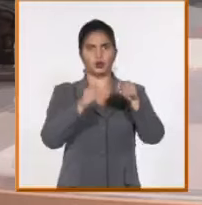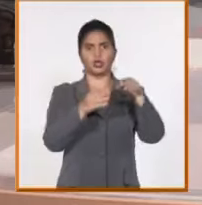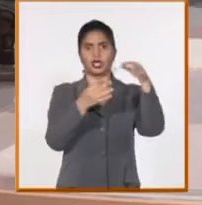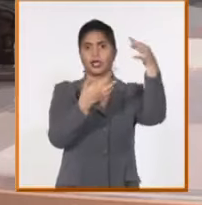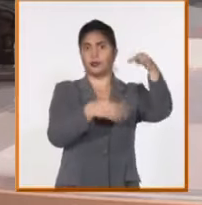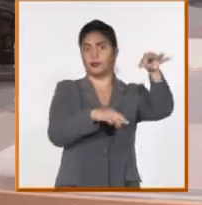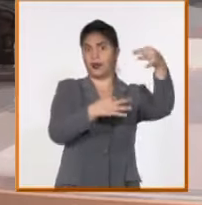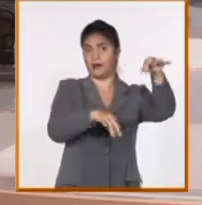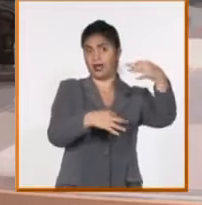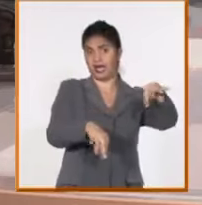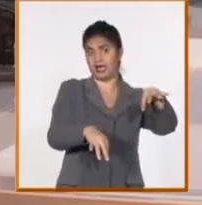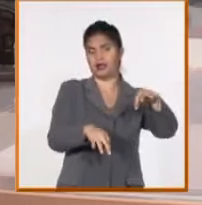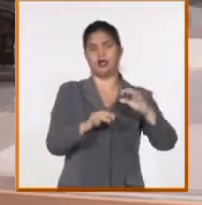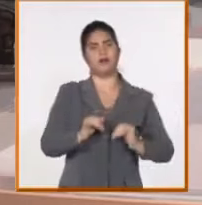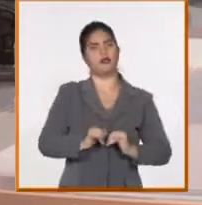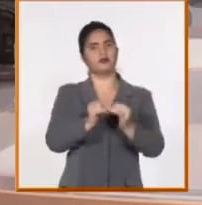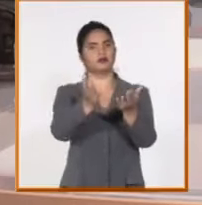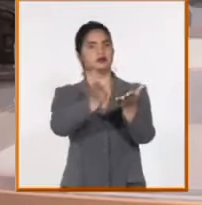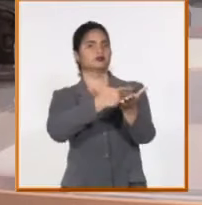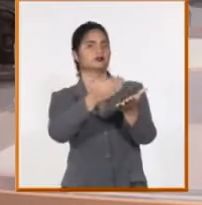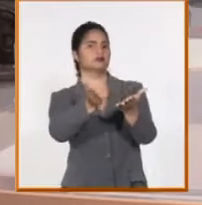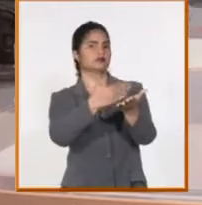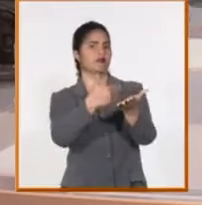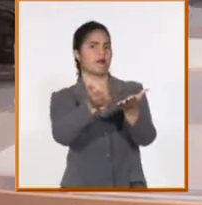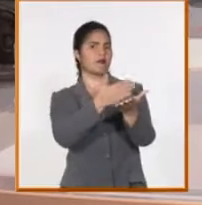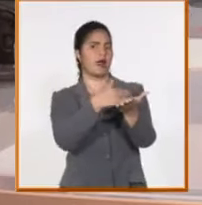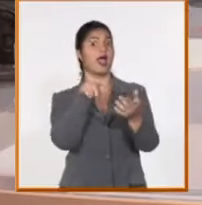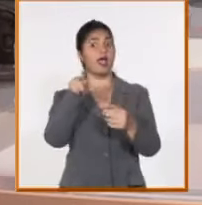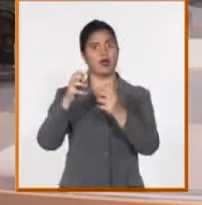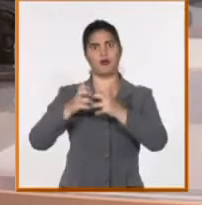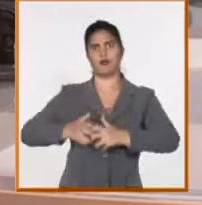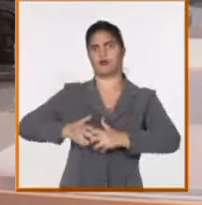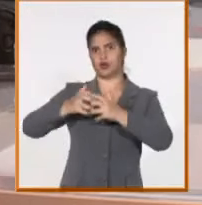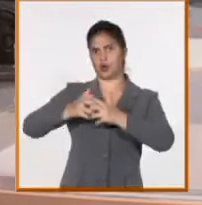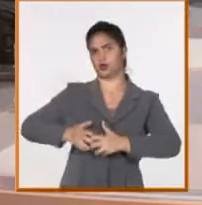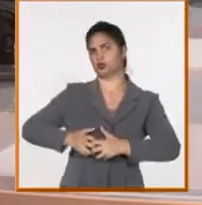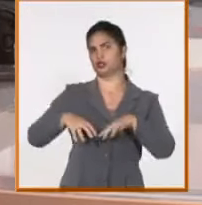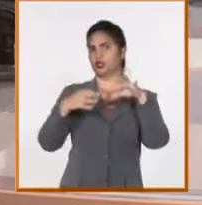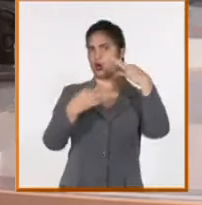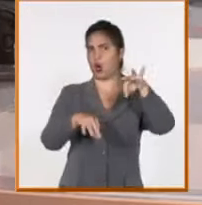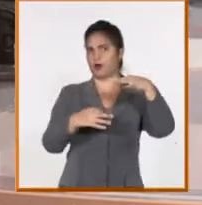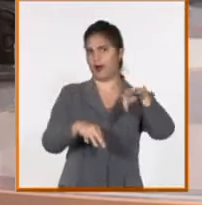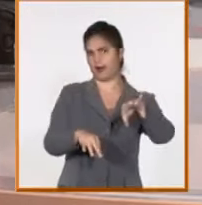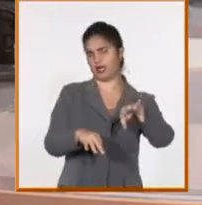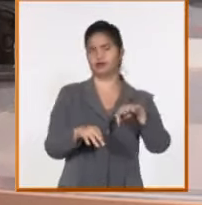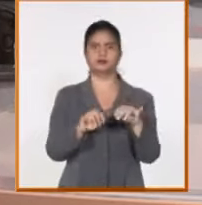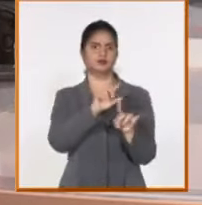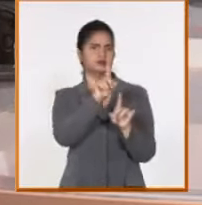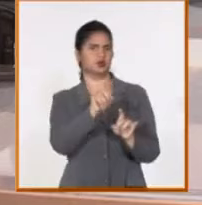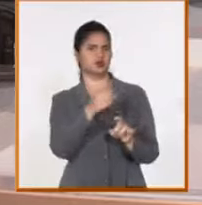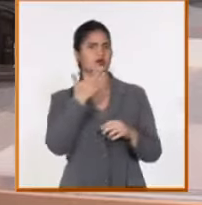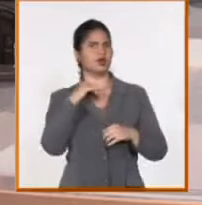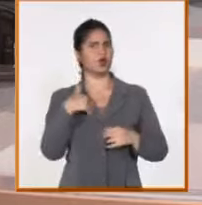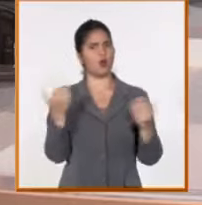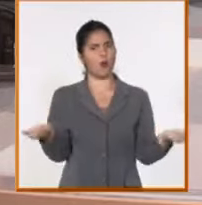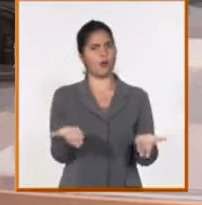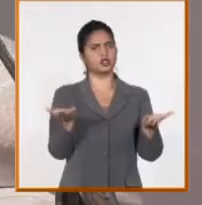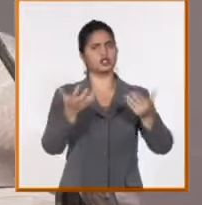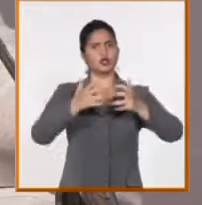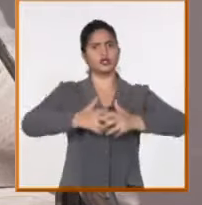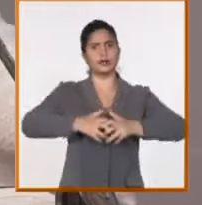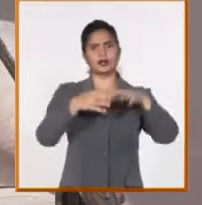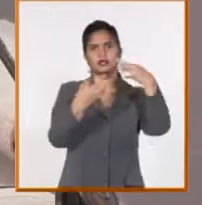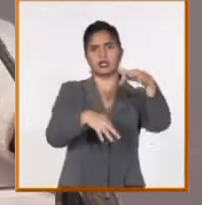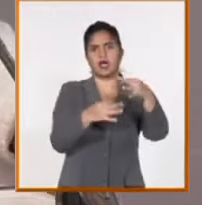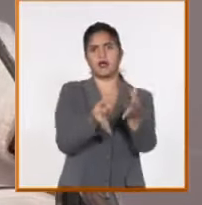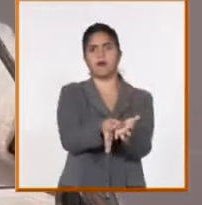prensa también ha tenido impacto en todo este trabajo Marin Cómo cómo va la inversión en la en toda la empresa gráfica cubana bueno